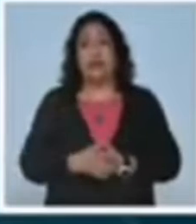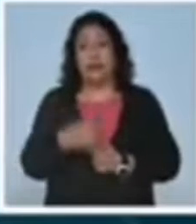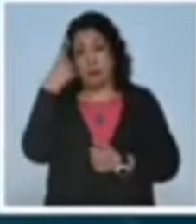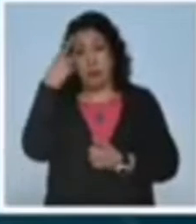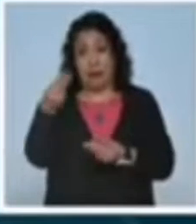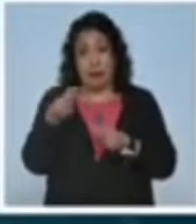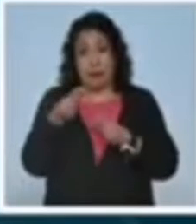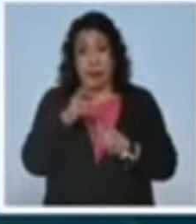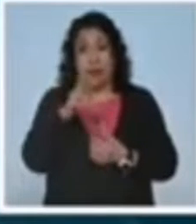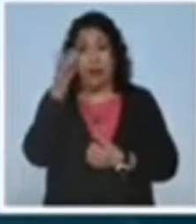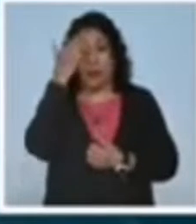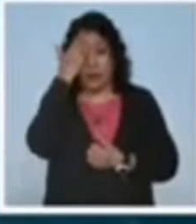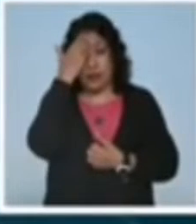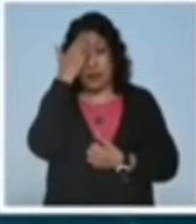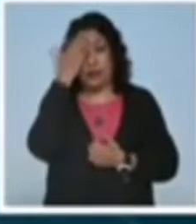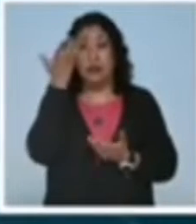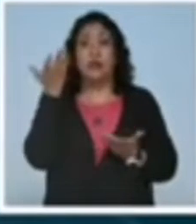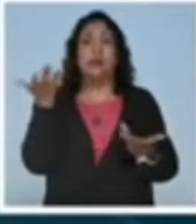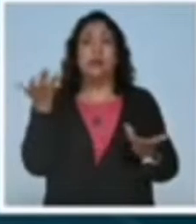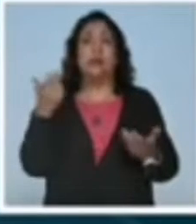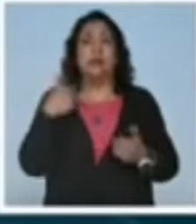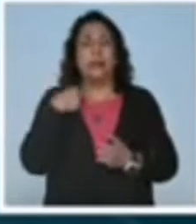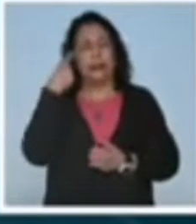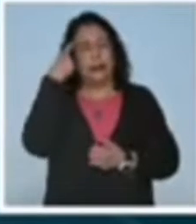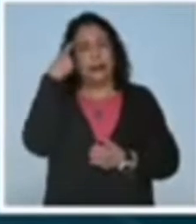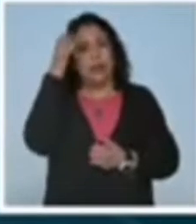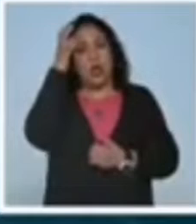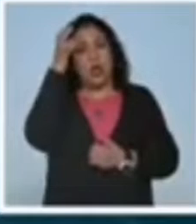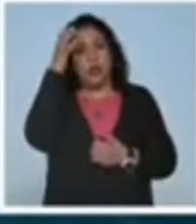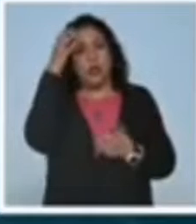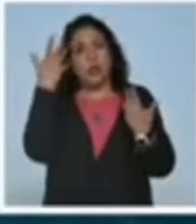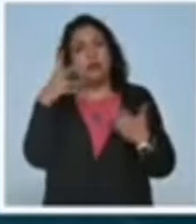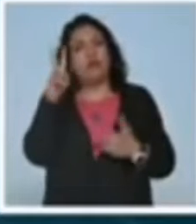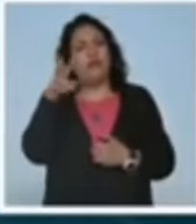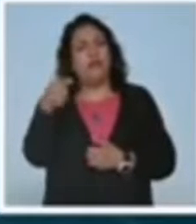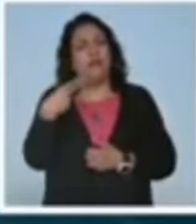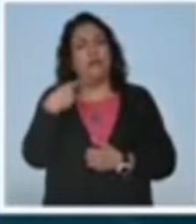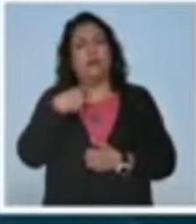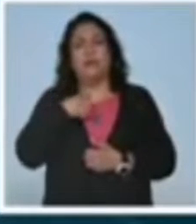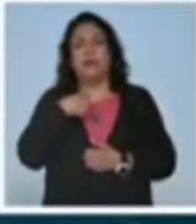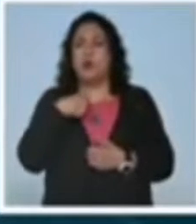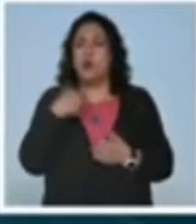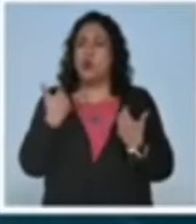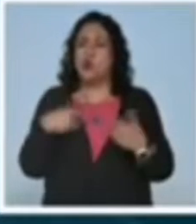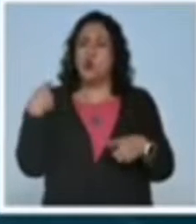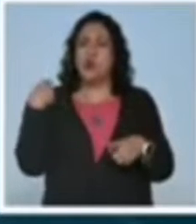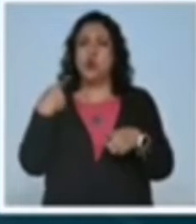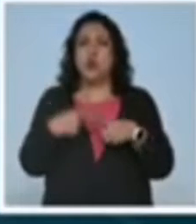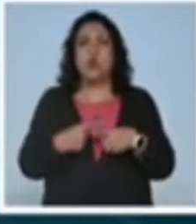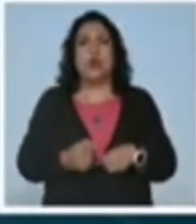este reconocimiento, pues cobro conciencia de lo afortunada que he sido,